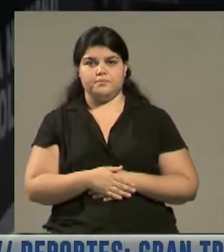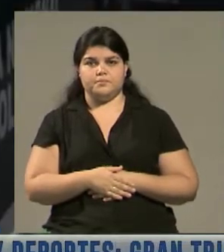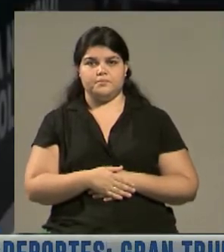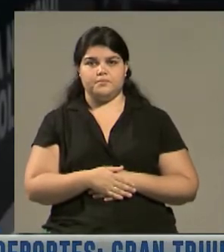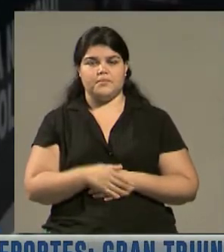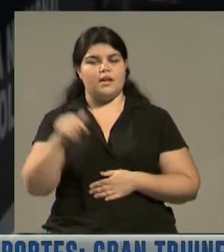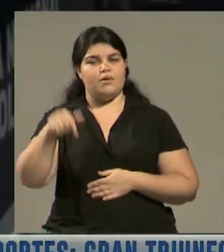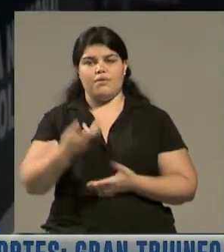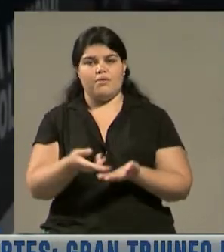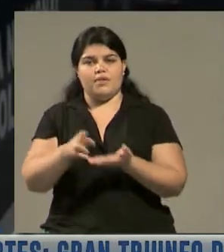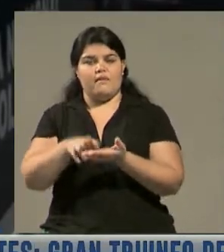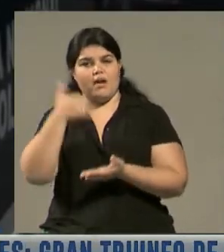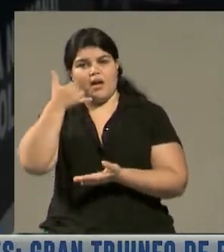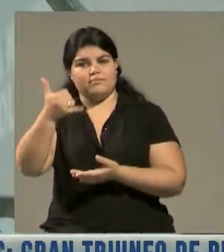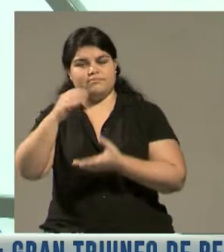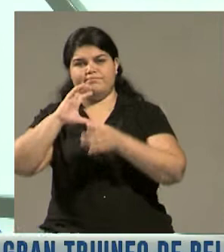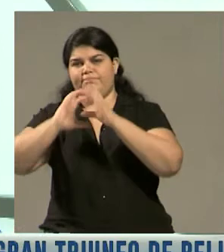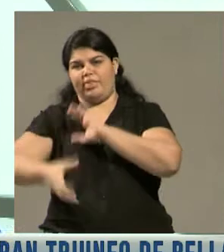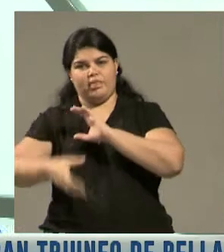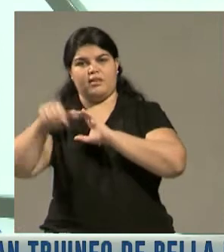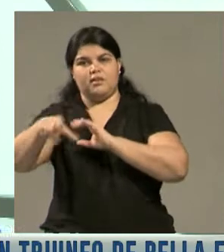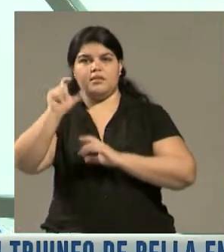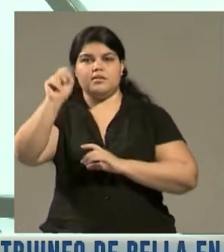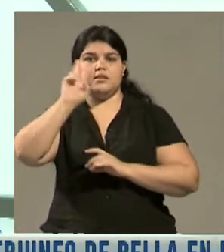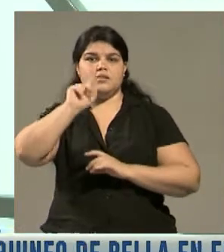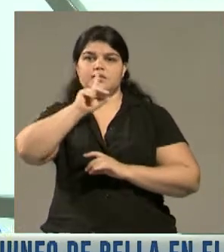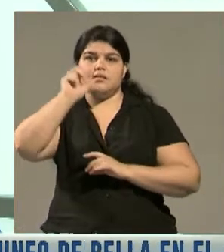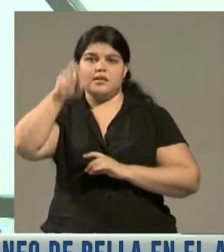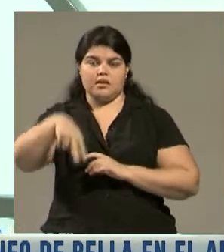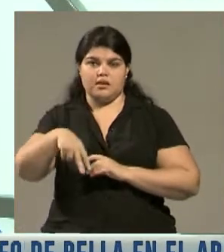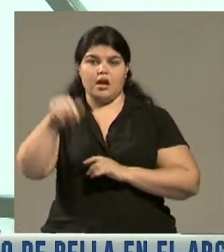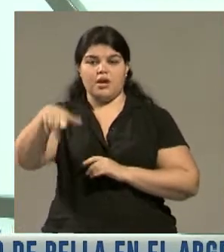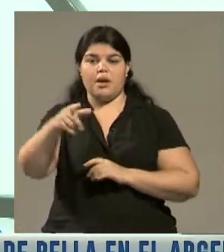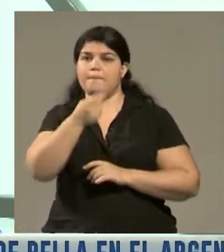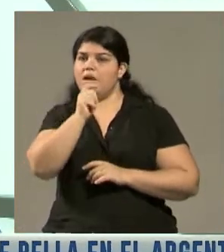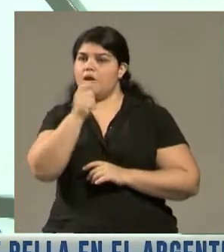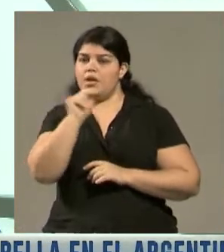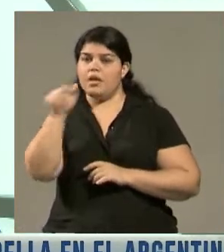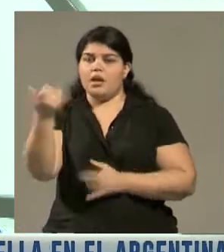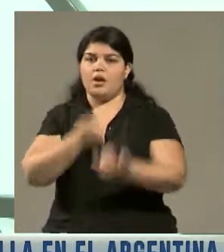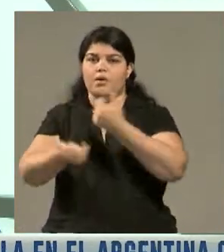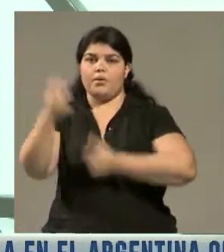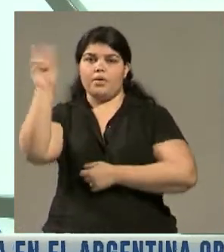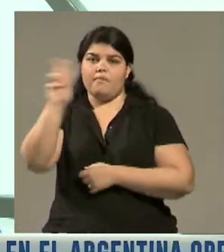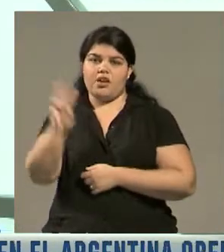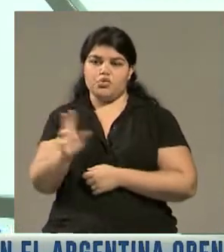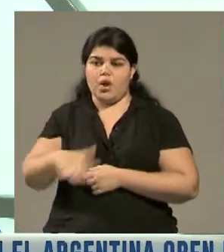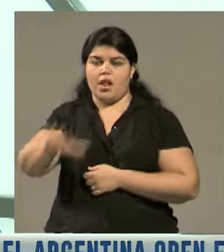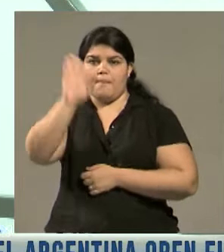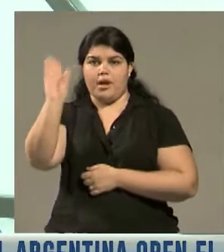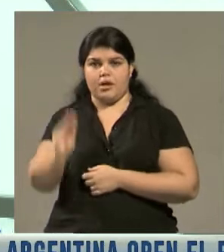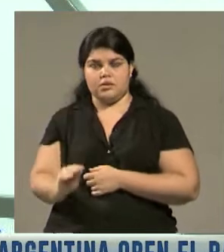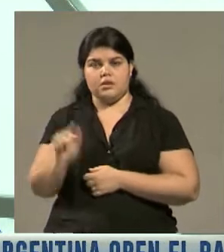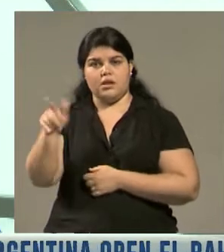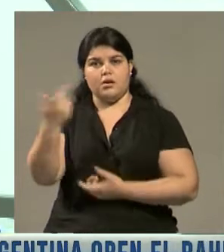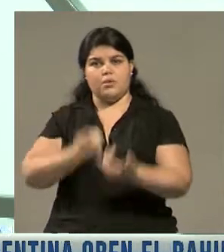Hemos perdido la comunicación lamentablemente con Cristian Rodríguez, periodista. Ella se estaba comunicando desde Venezuela, justamente